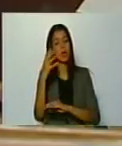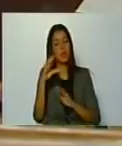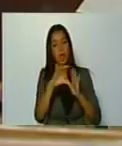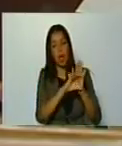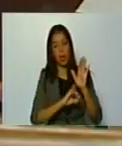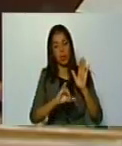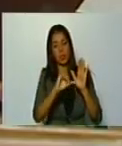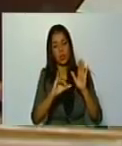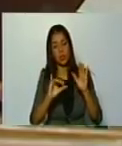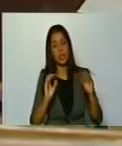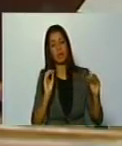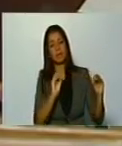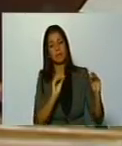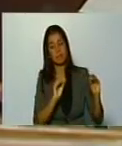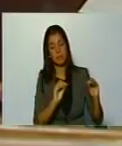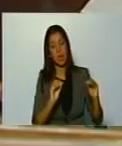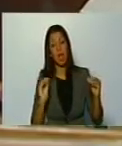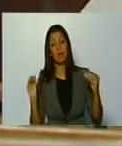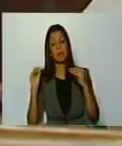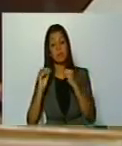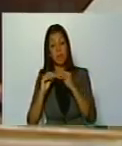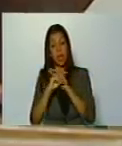en cumplimiento del artículo